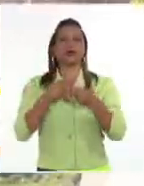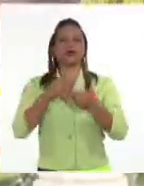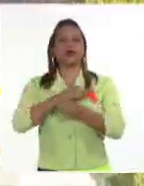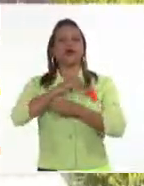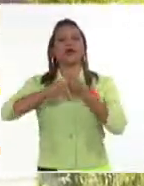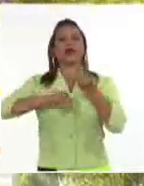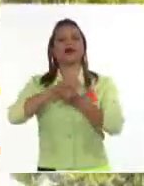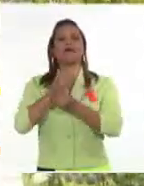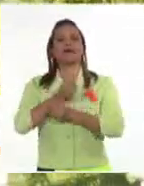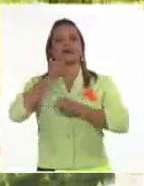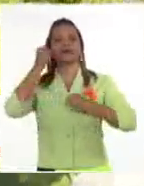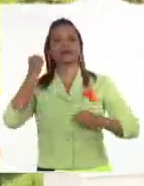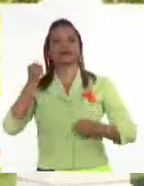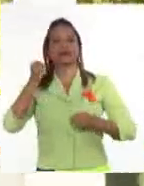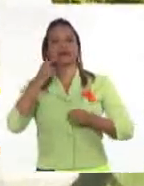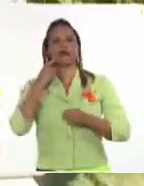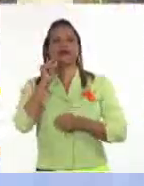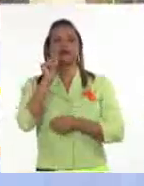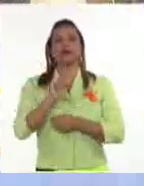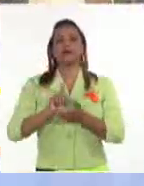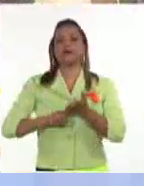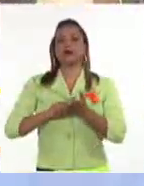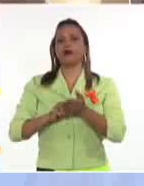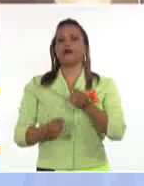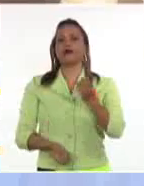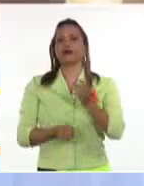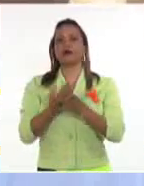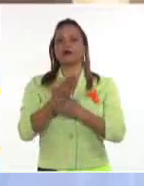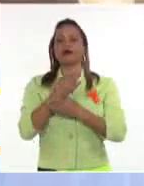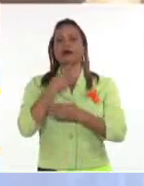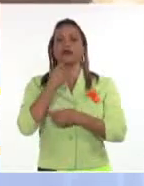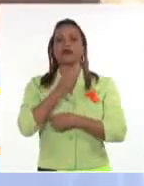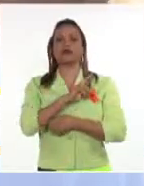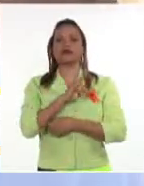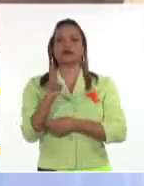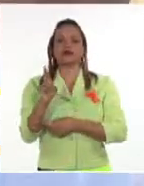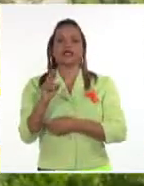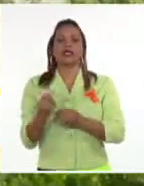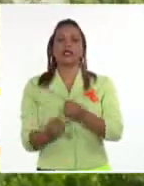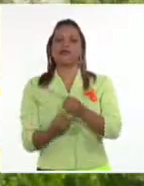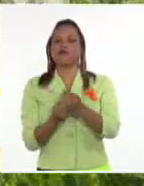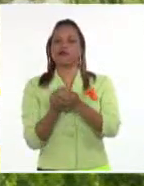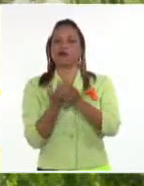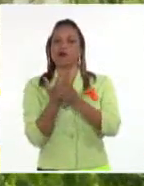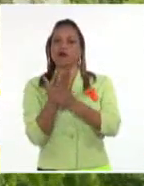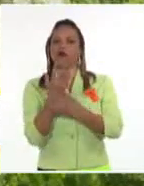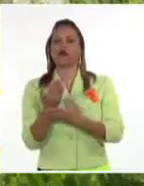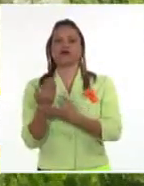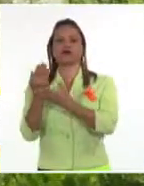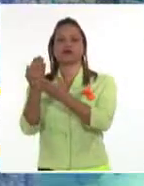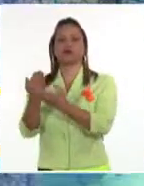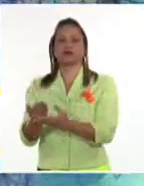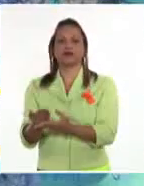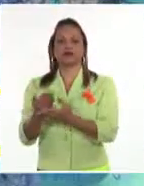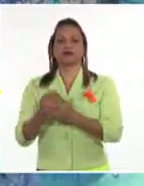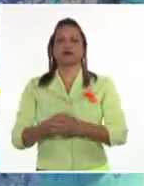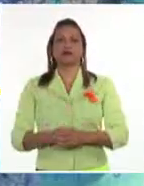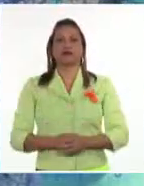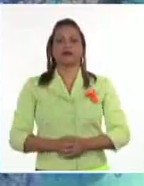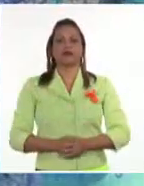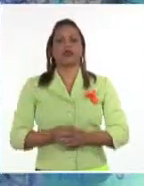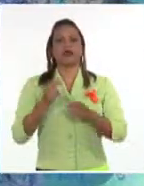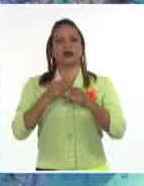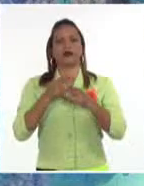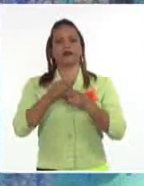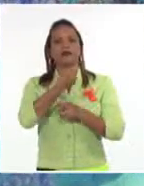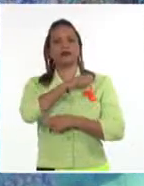el sendero de los padres fundadores de la nación y el depósito de flores ante el monolito que reposan sus cenizas. A nombre del